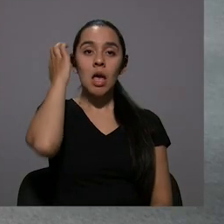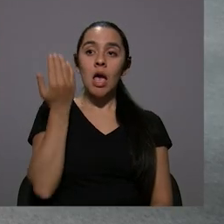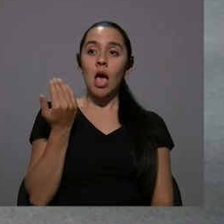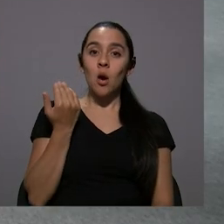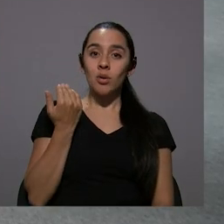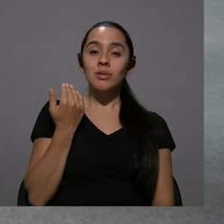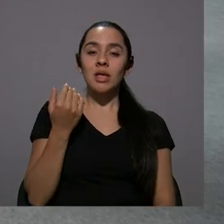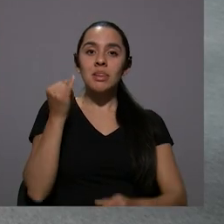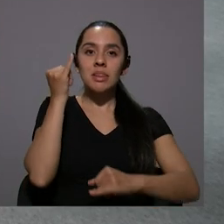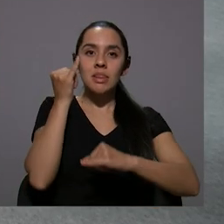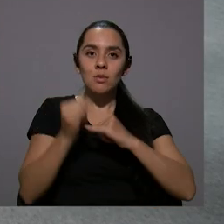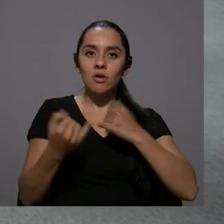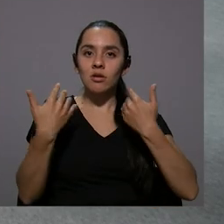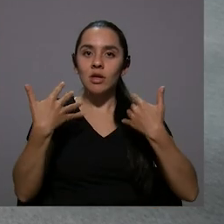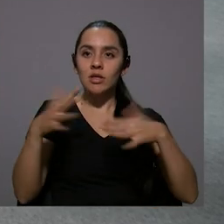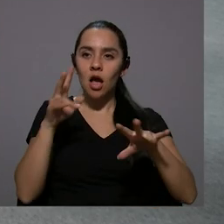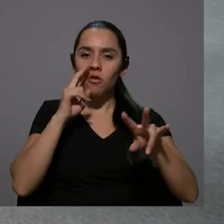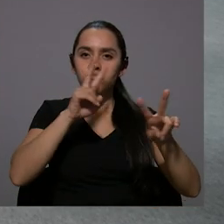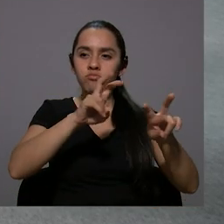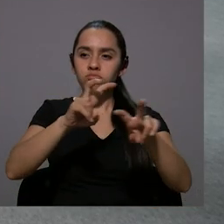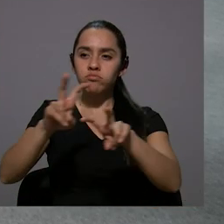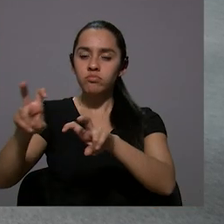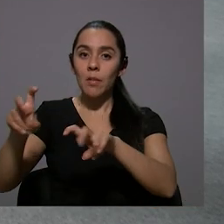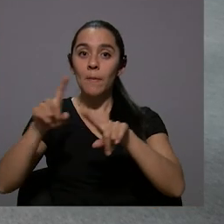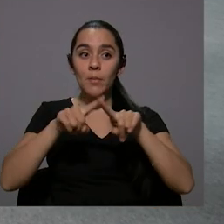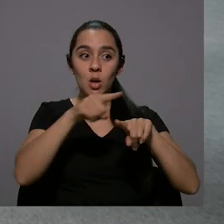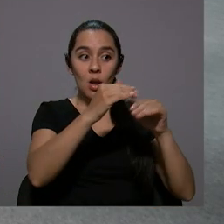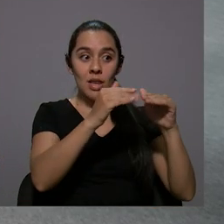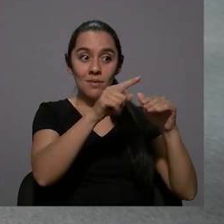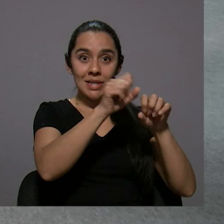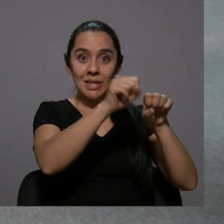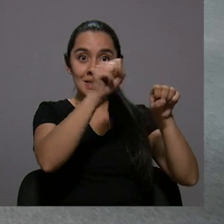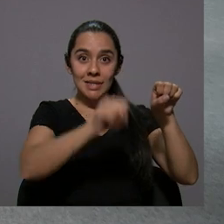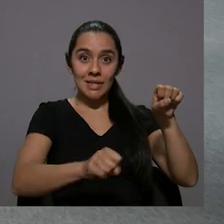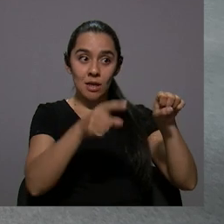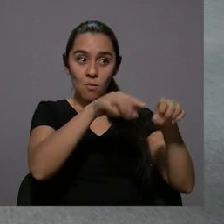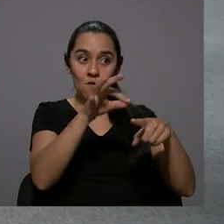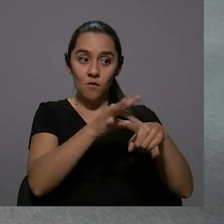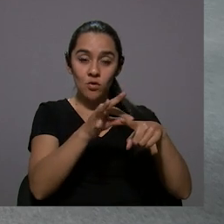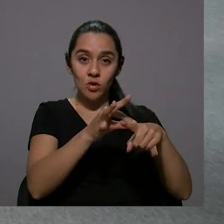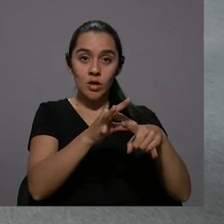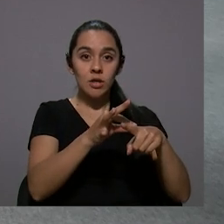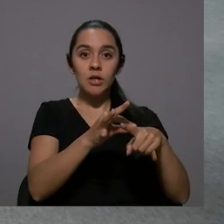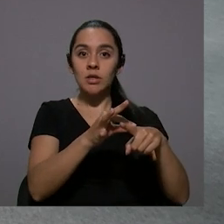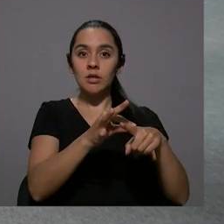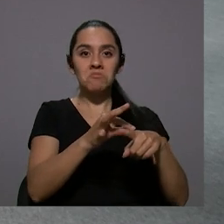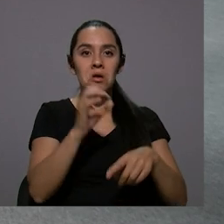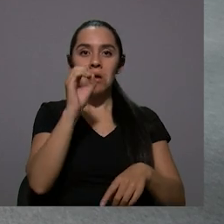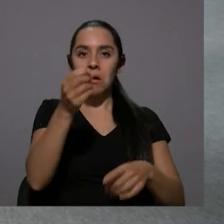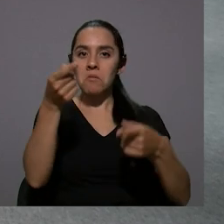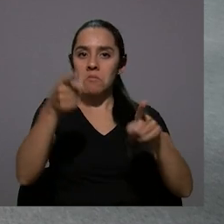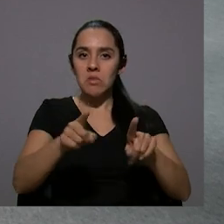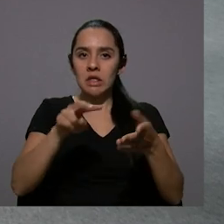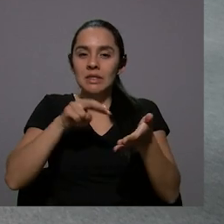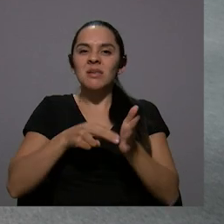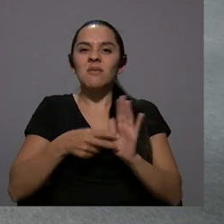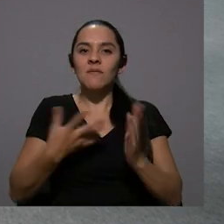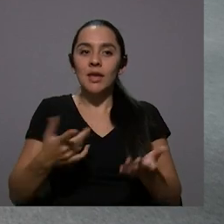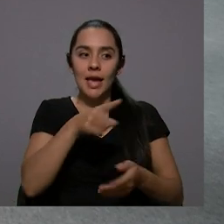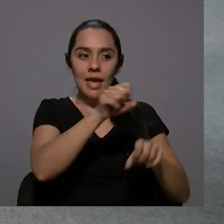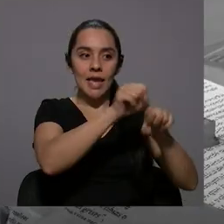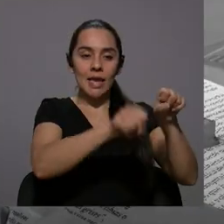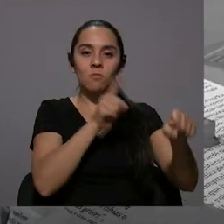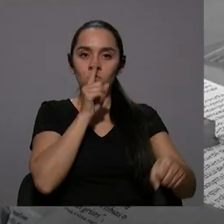Ahorita que Terminamos el escrutinio definitivo y pudimos ver a nivel de sistema propiamente dicho el funcionamiento tenmos cero